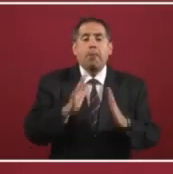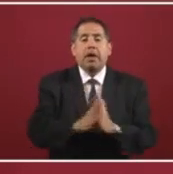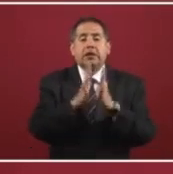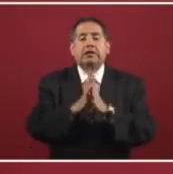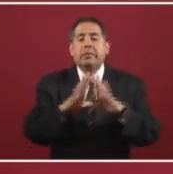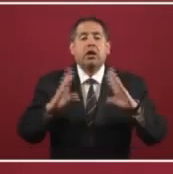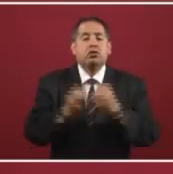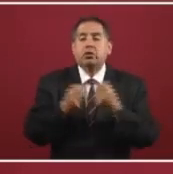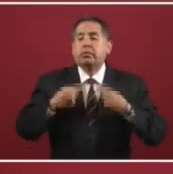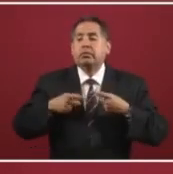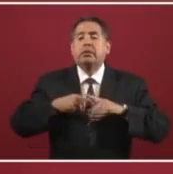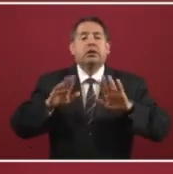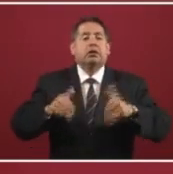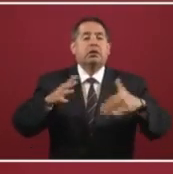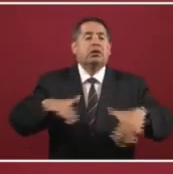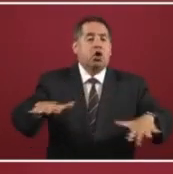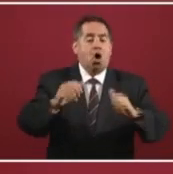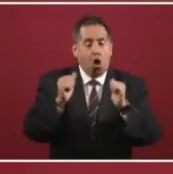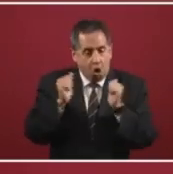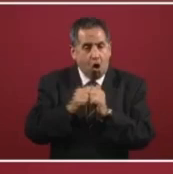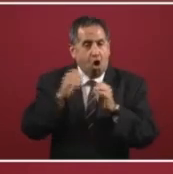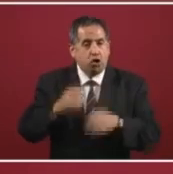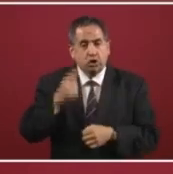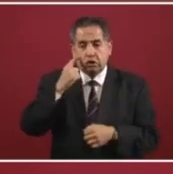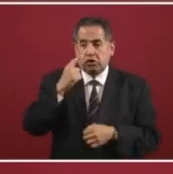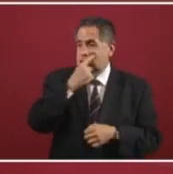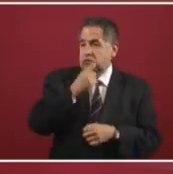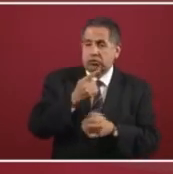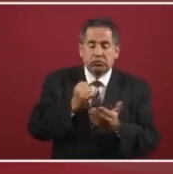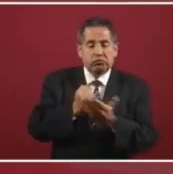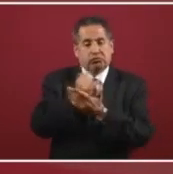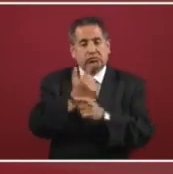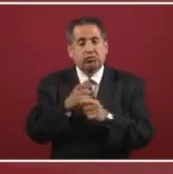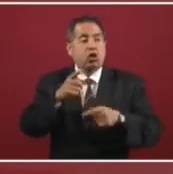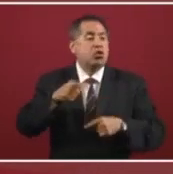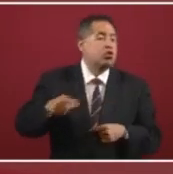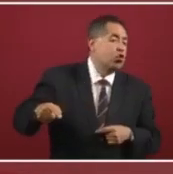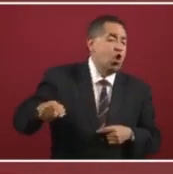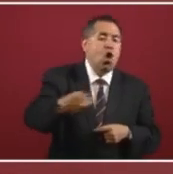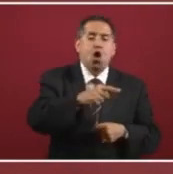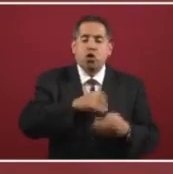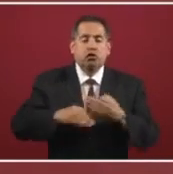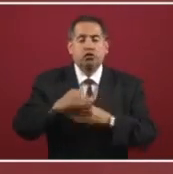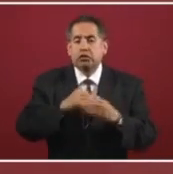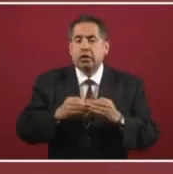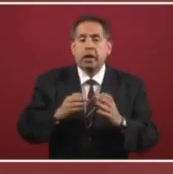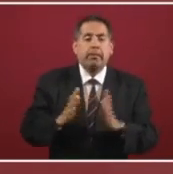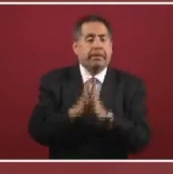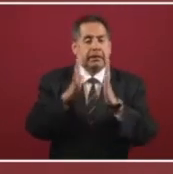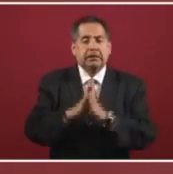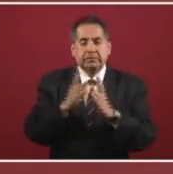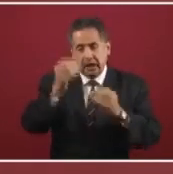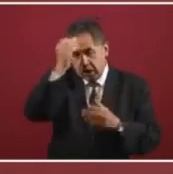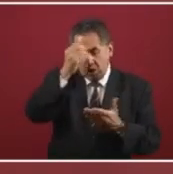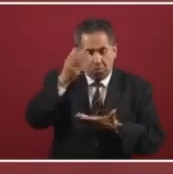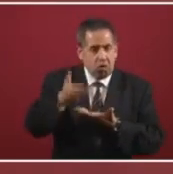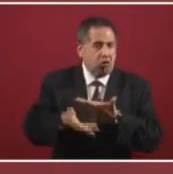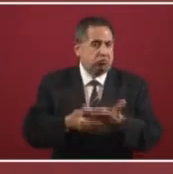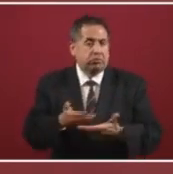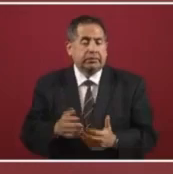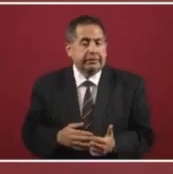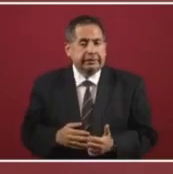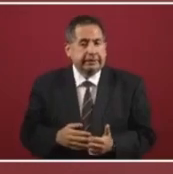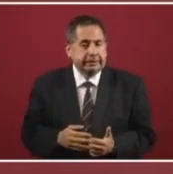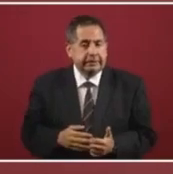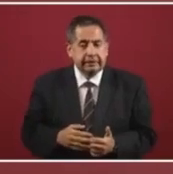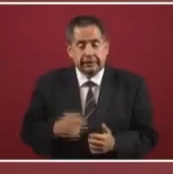ciudadana, de democracia participativa. Habló de las tareas del Instituto para devolverle al pueblo lo